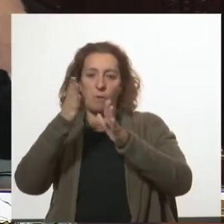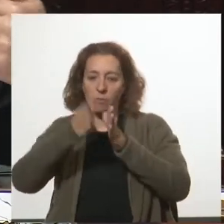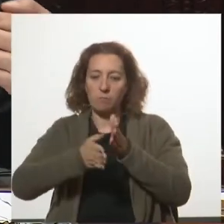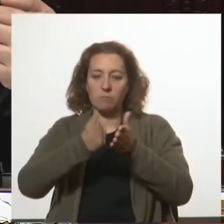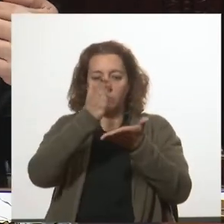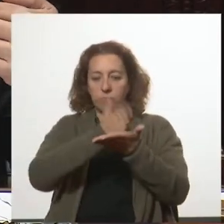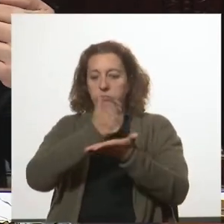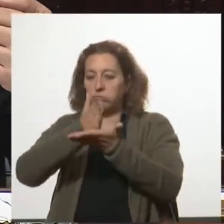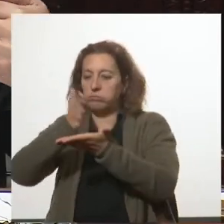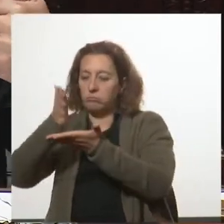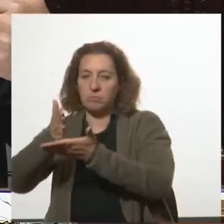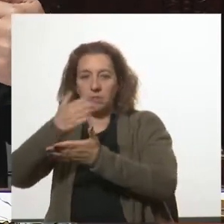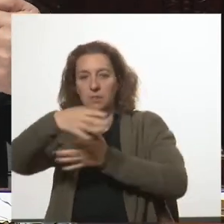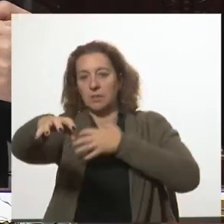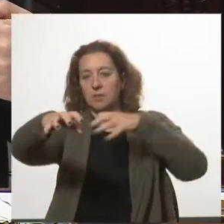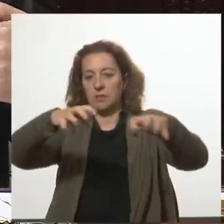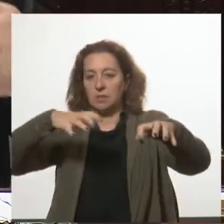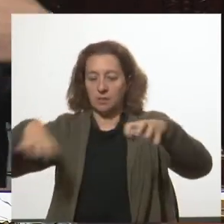cuenta allí